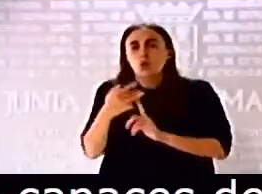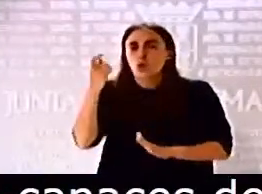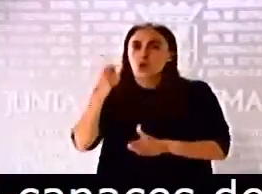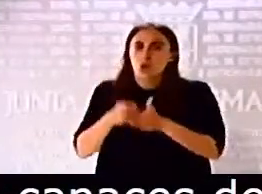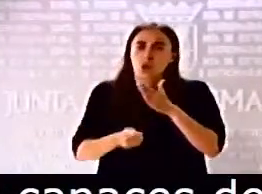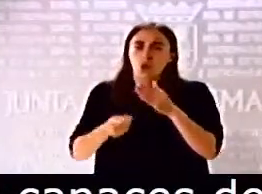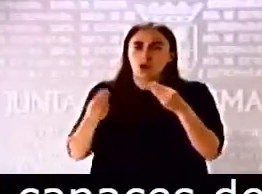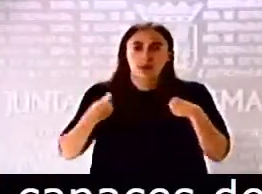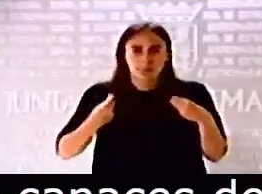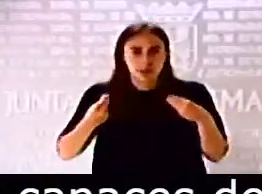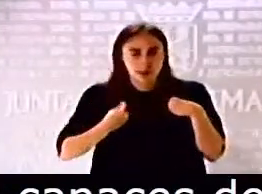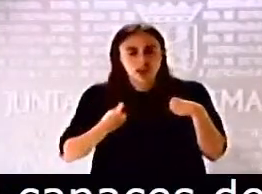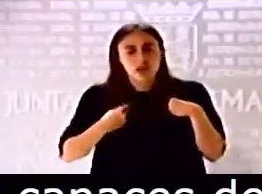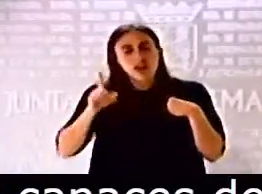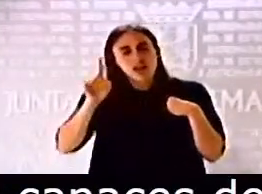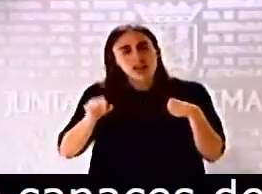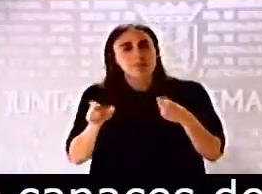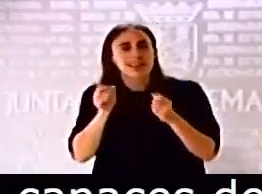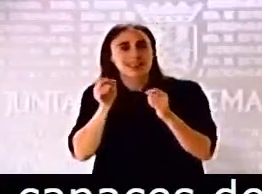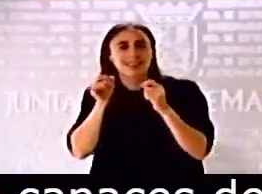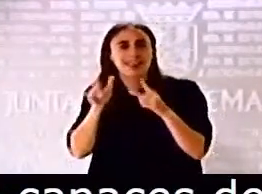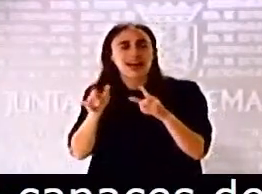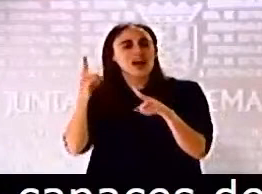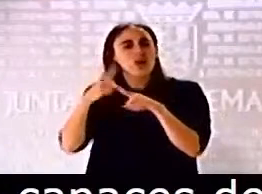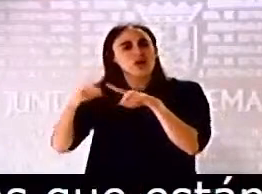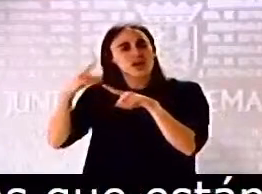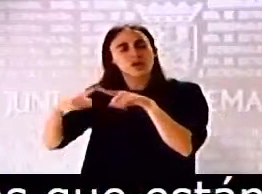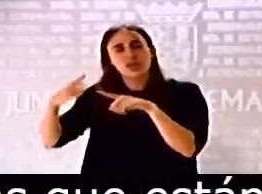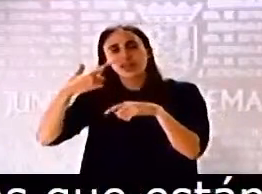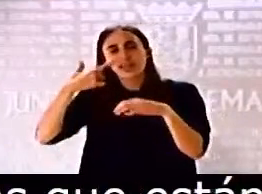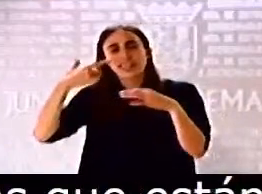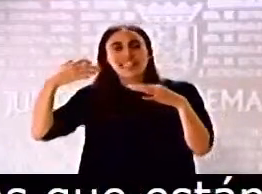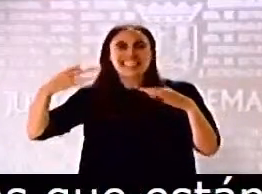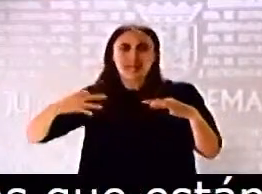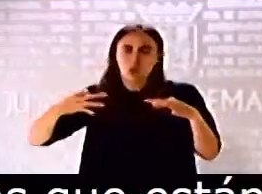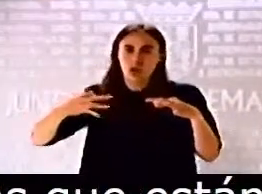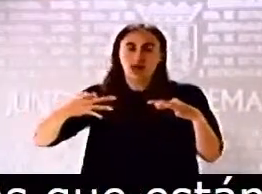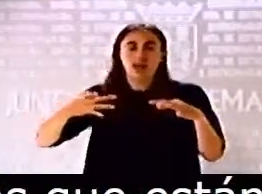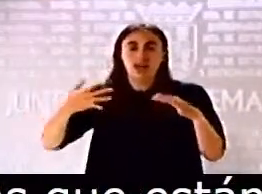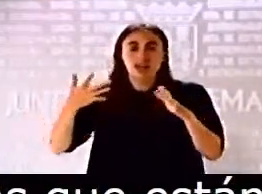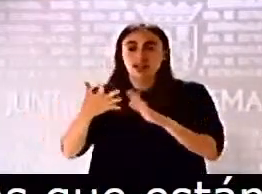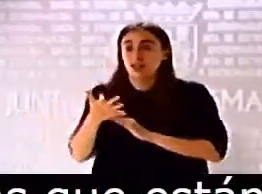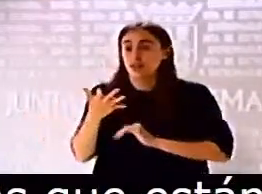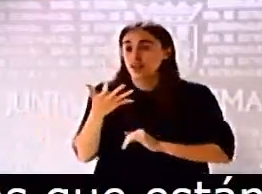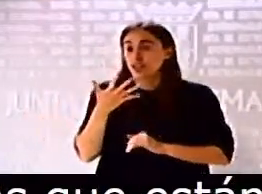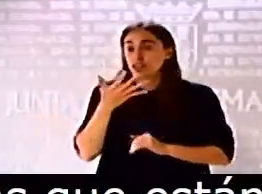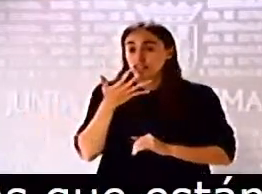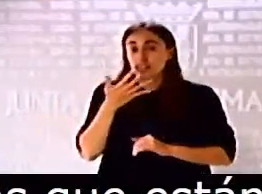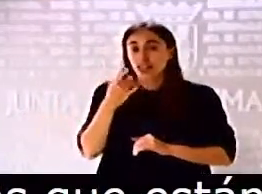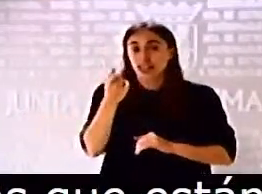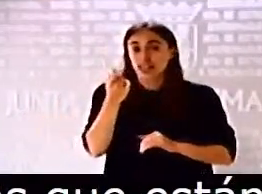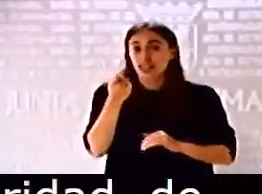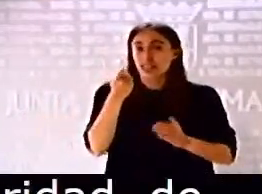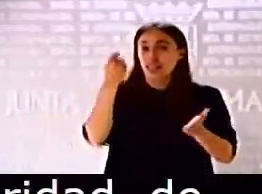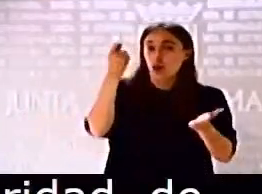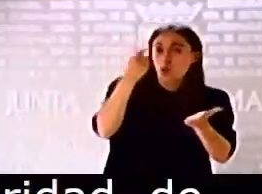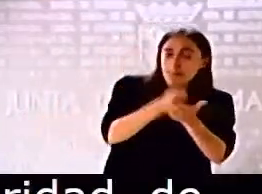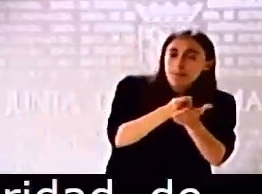viviendo, de aportar elementos de seguridad, de poner, si tienen que poner más dinero para ganar en